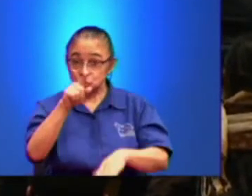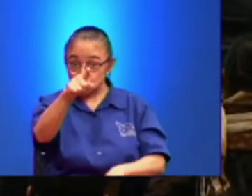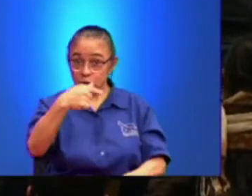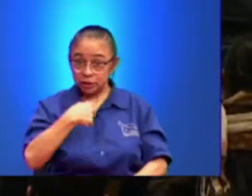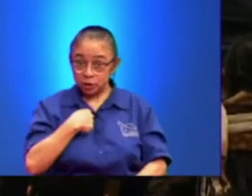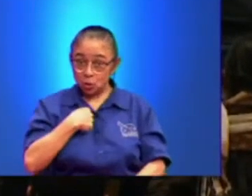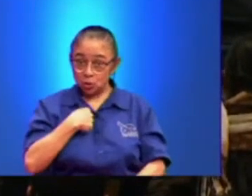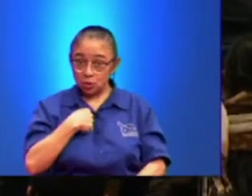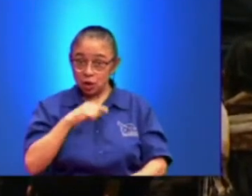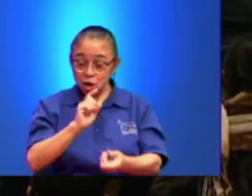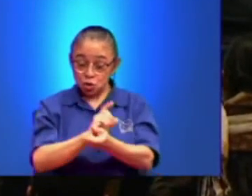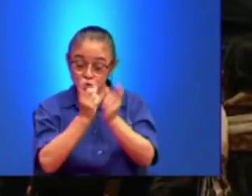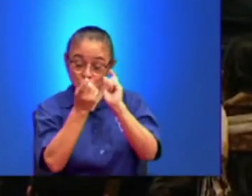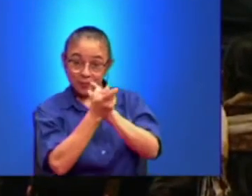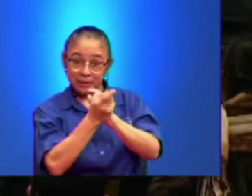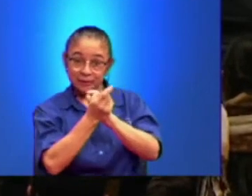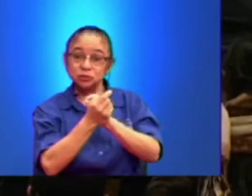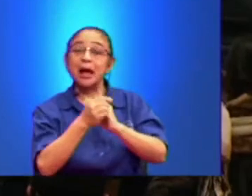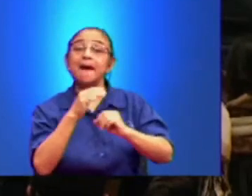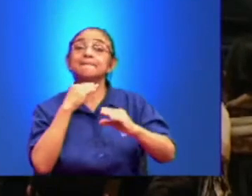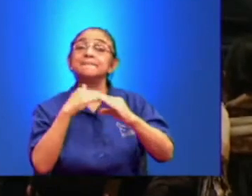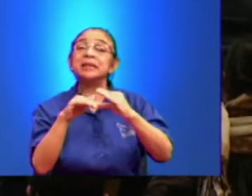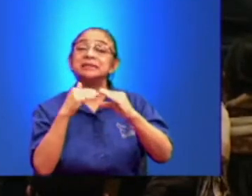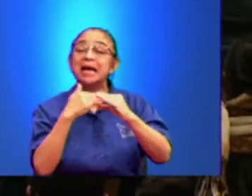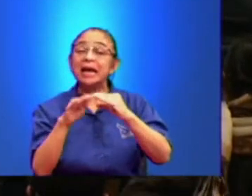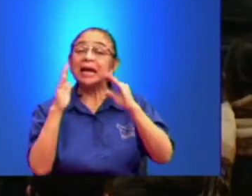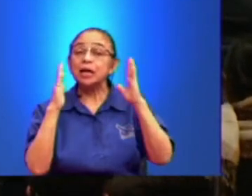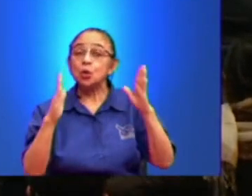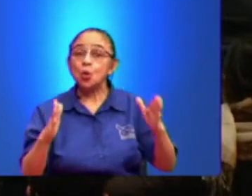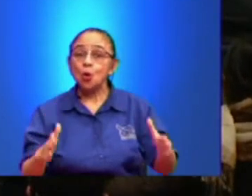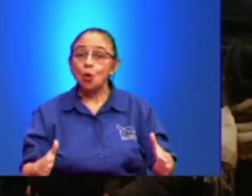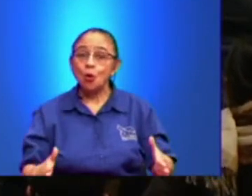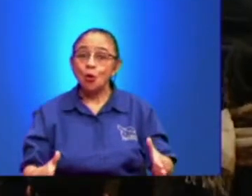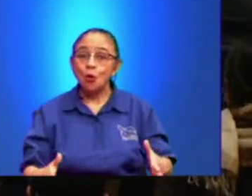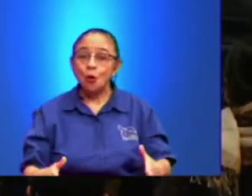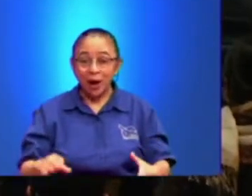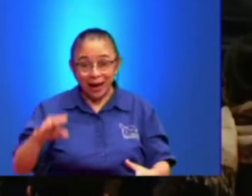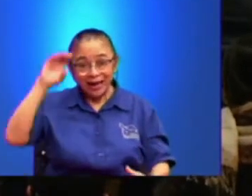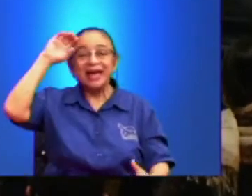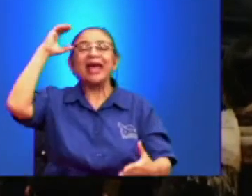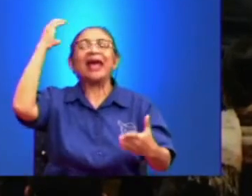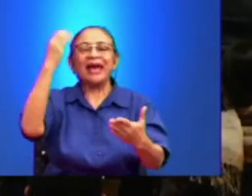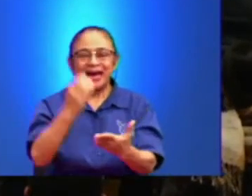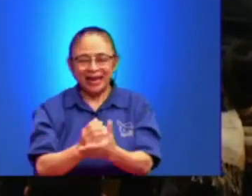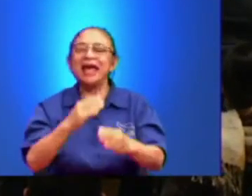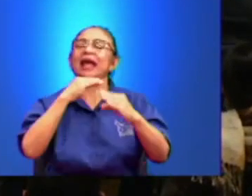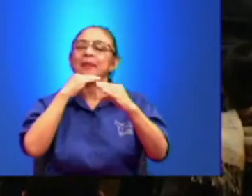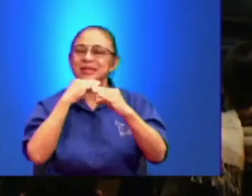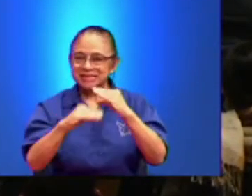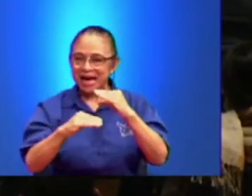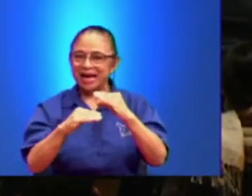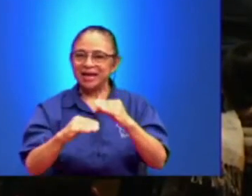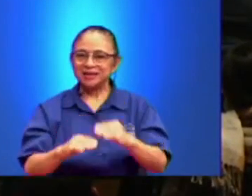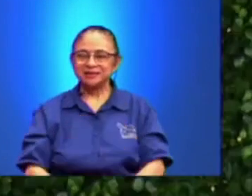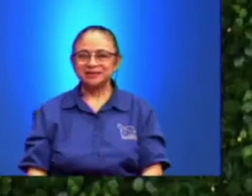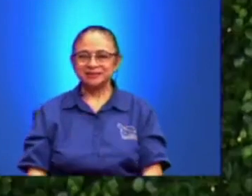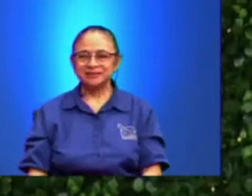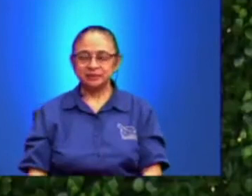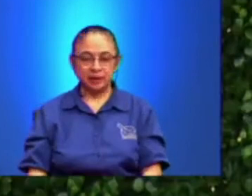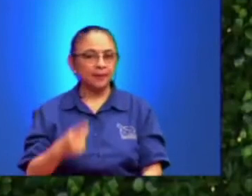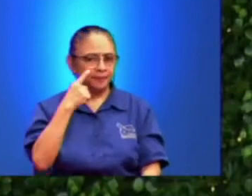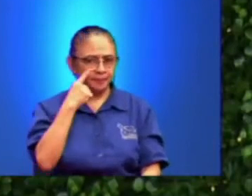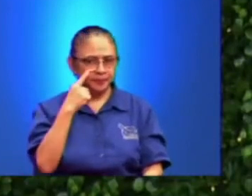mensajero pero pero un mensajero que cree en el mensaje a